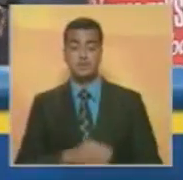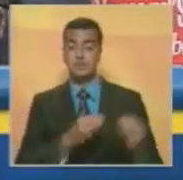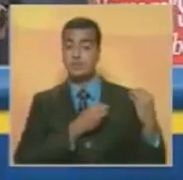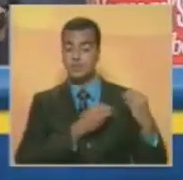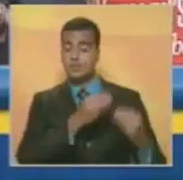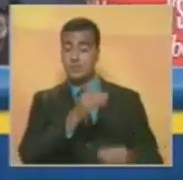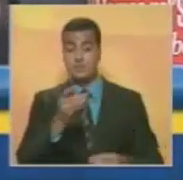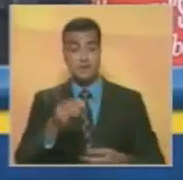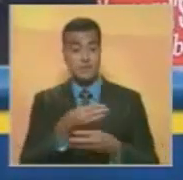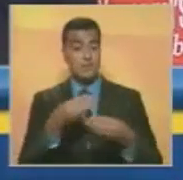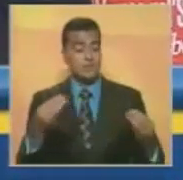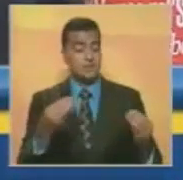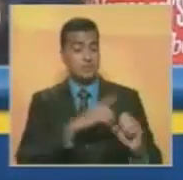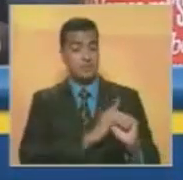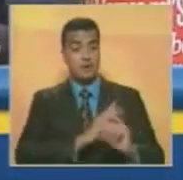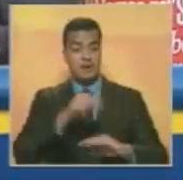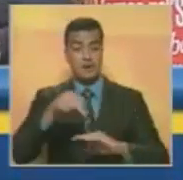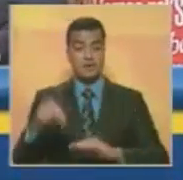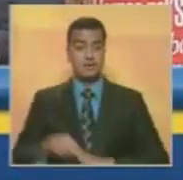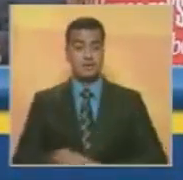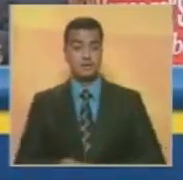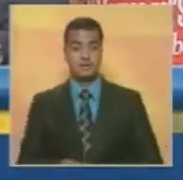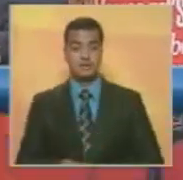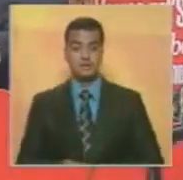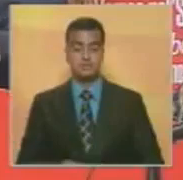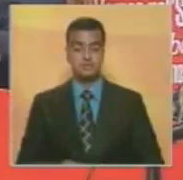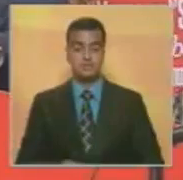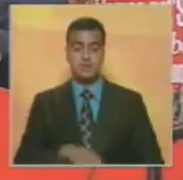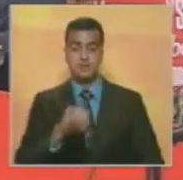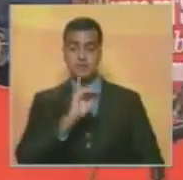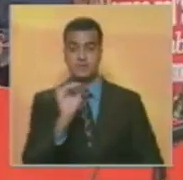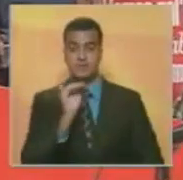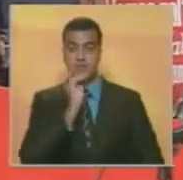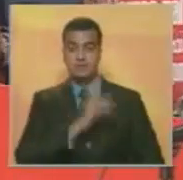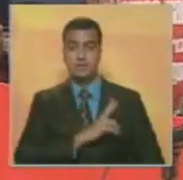inversión pública y el poderío nacional. Desde el estado Vargas, Milagro Zambrano, Noticiero Venevisión.